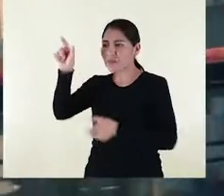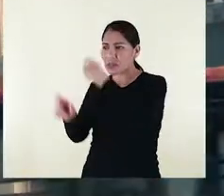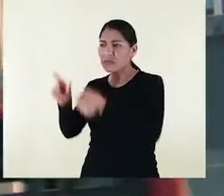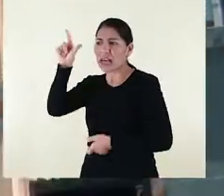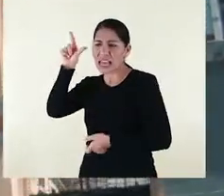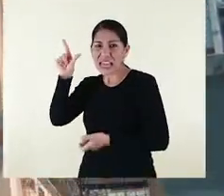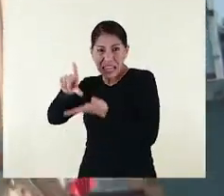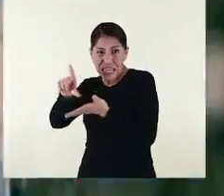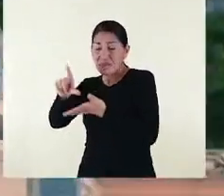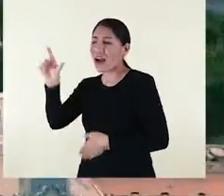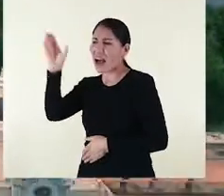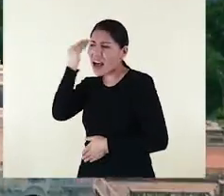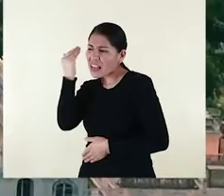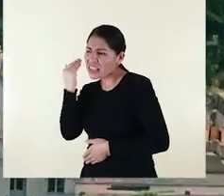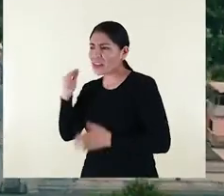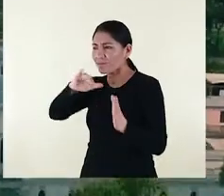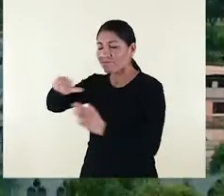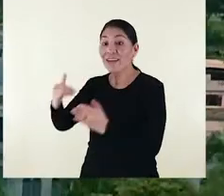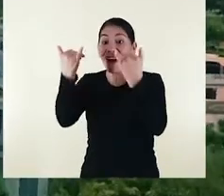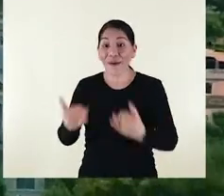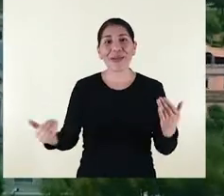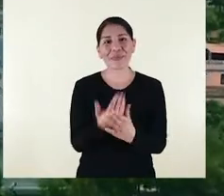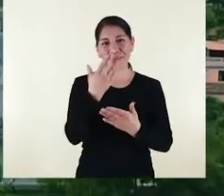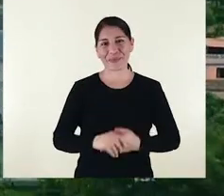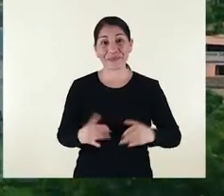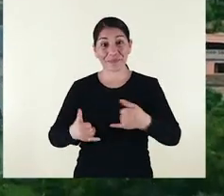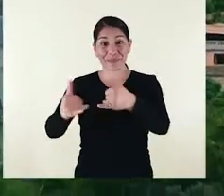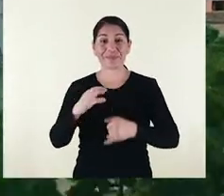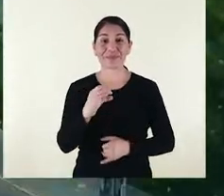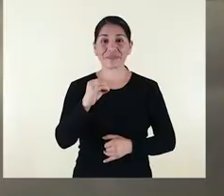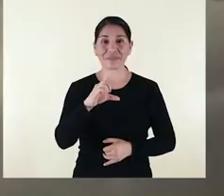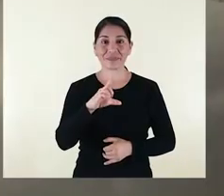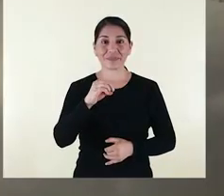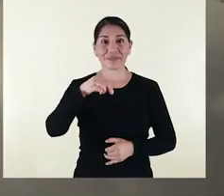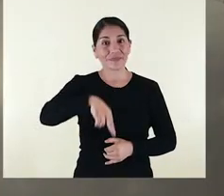la memoria de una ciudad que quería desprenderse de su pasado siendo